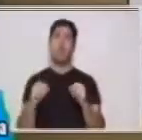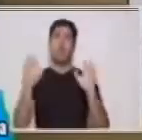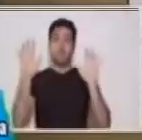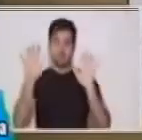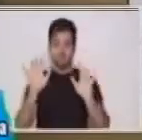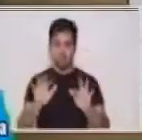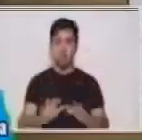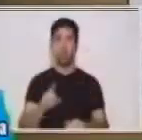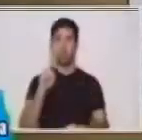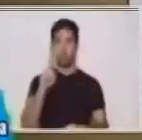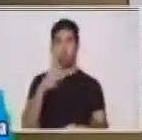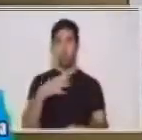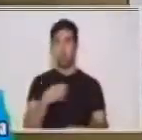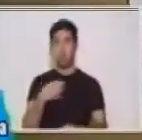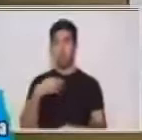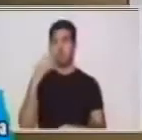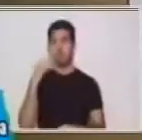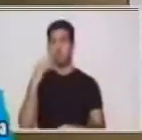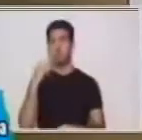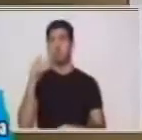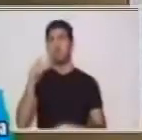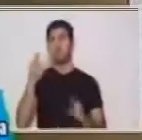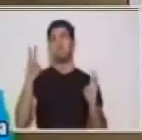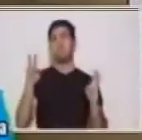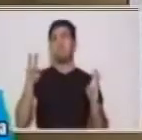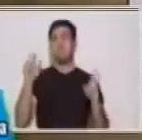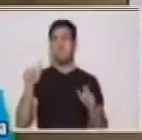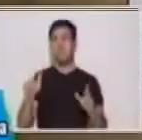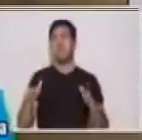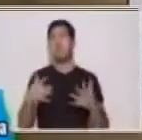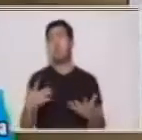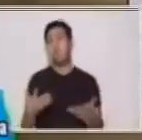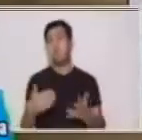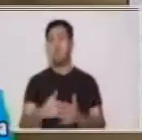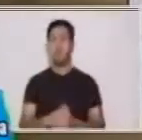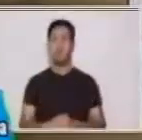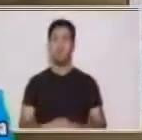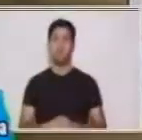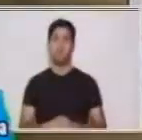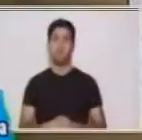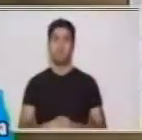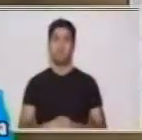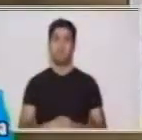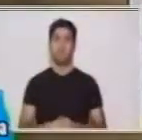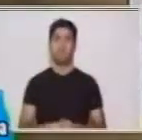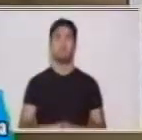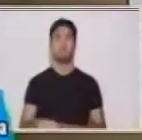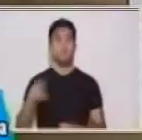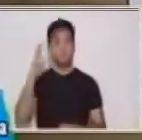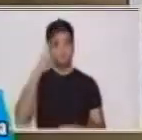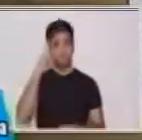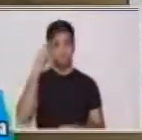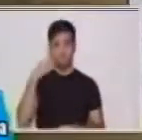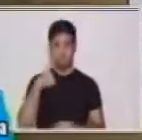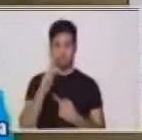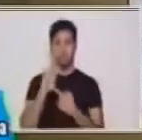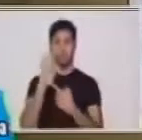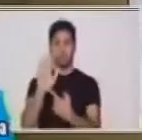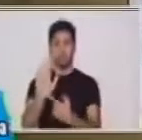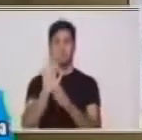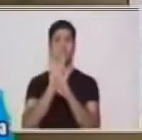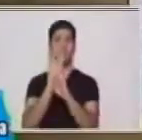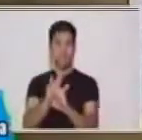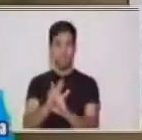tu experiencia. ¿Qué has vivido tú respecto a ese tema? Recuerda que yo te estaba dando un ejemplo sobre